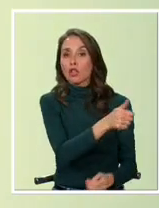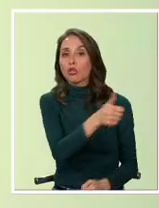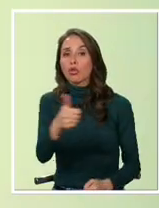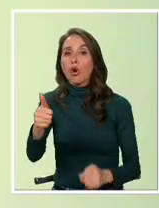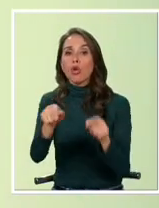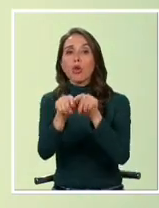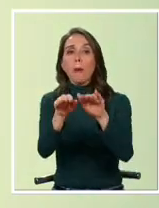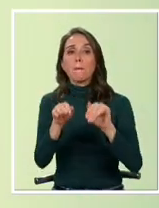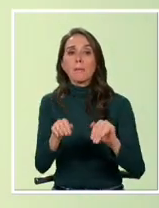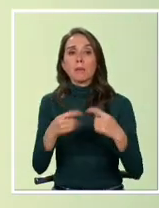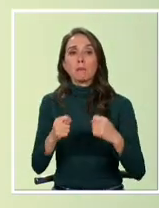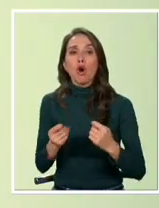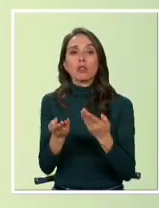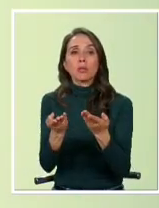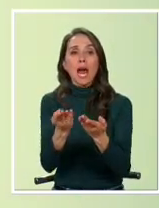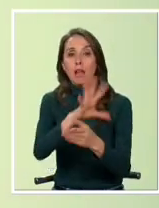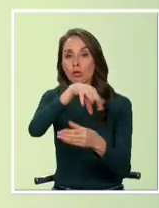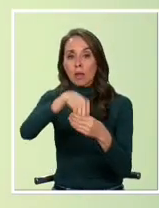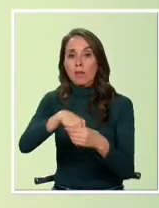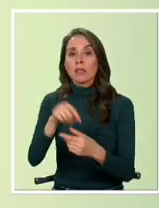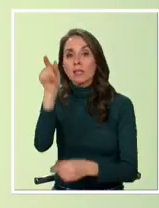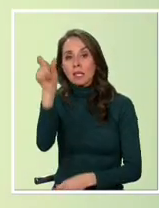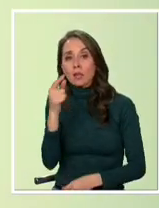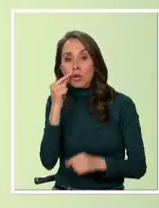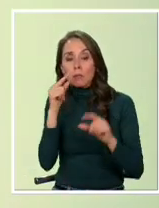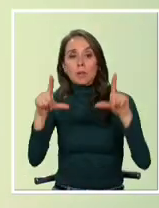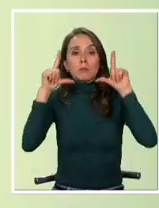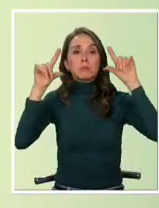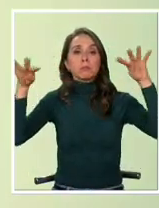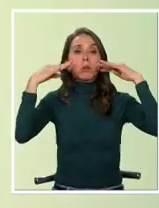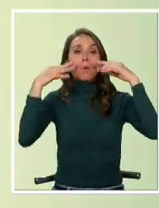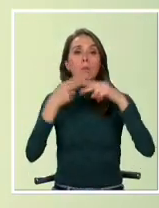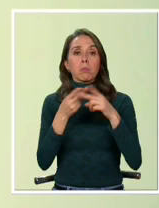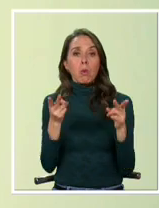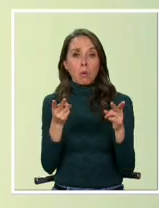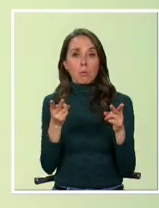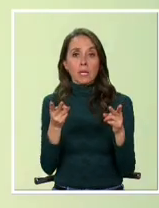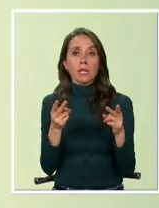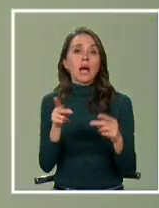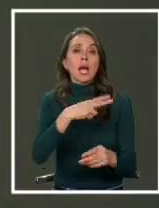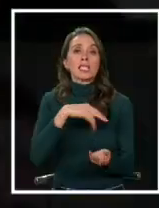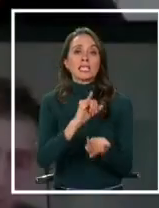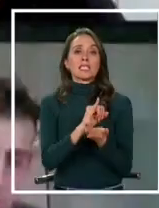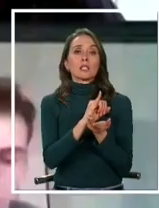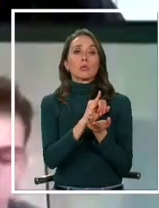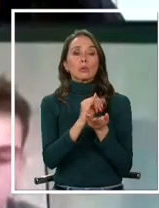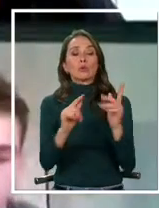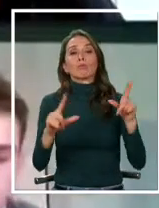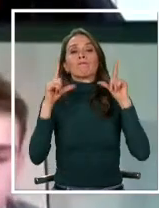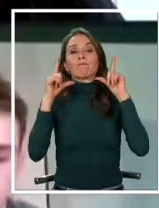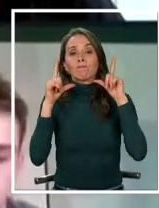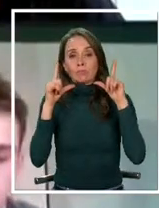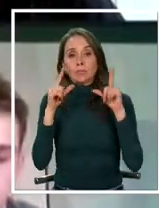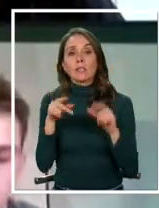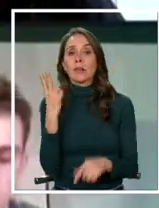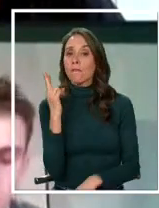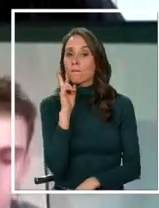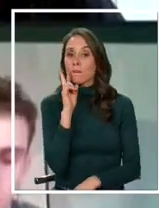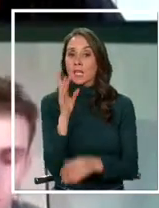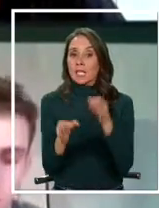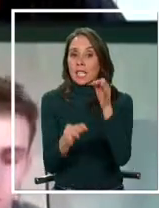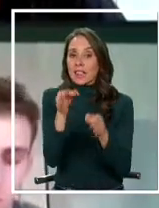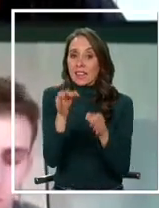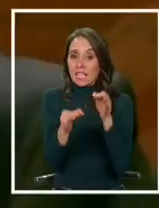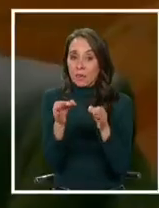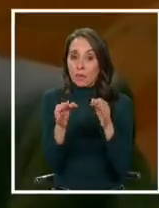mismo el mismo trato Este es un caso connotación pública Por cierto que nos expone como institución este viernes el tribunal oral de